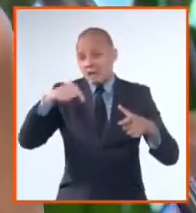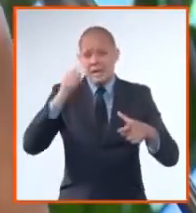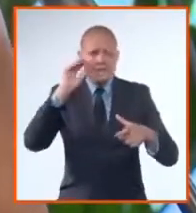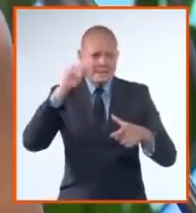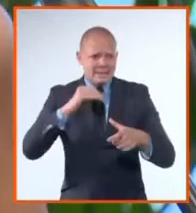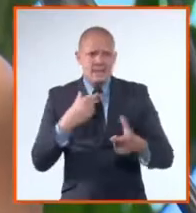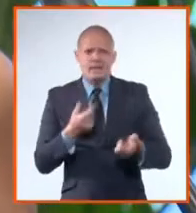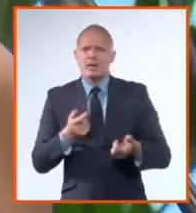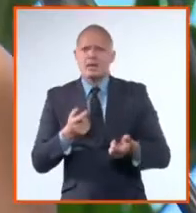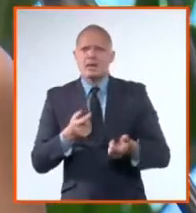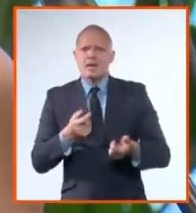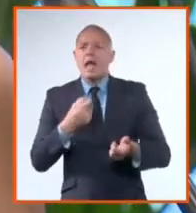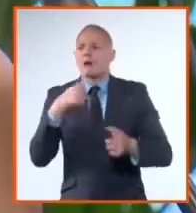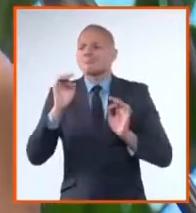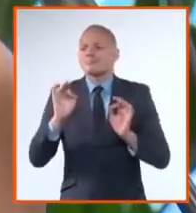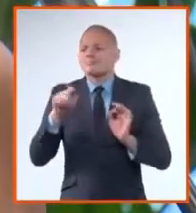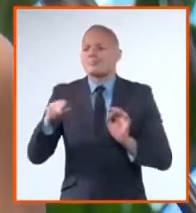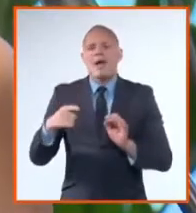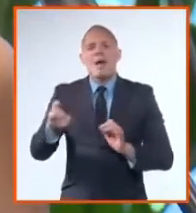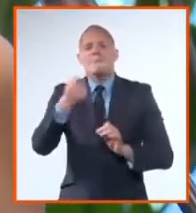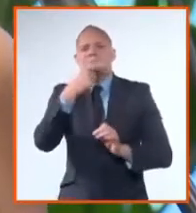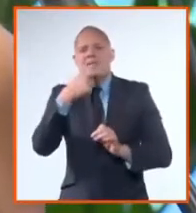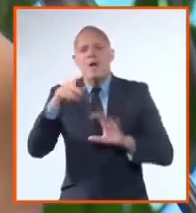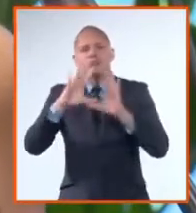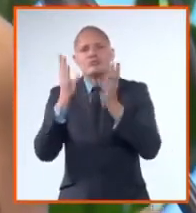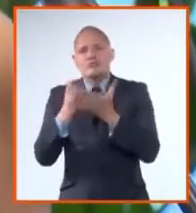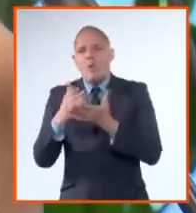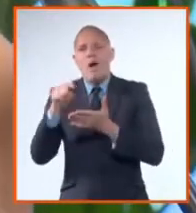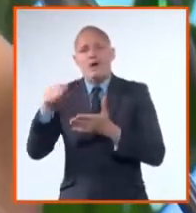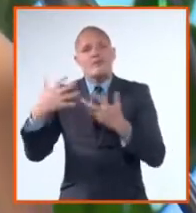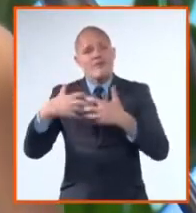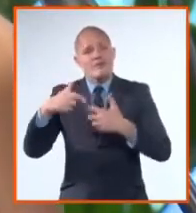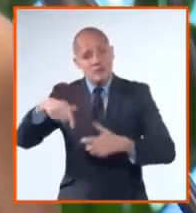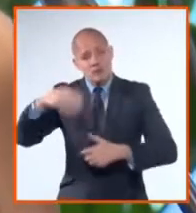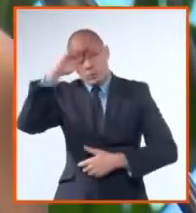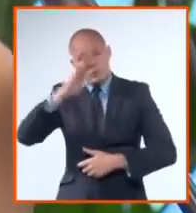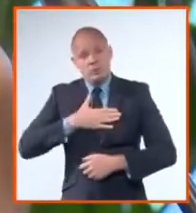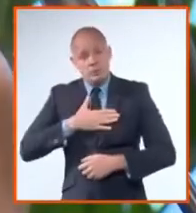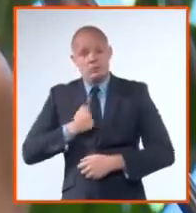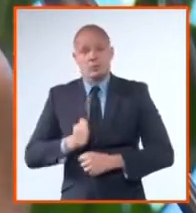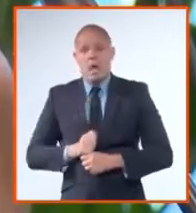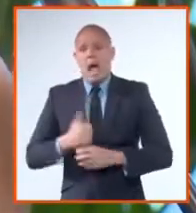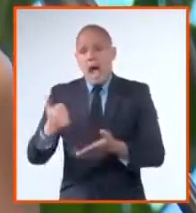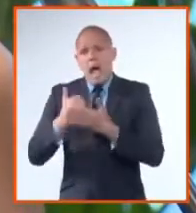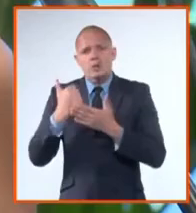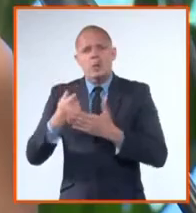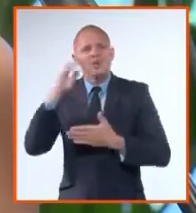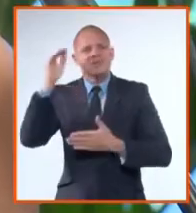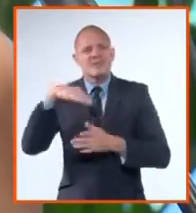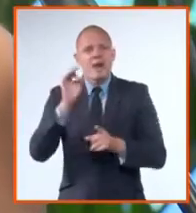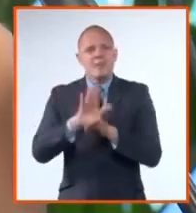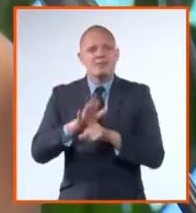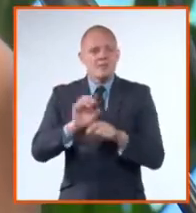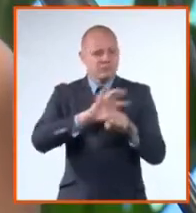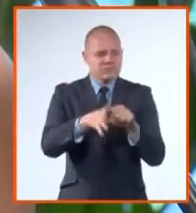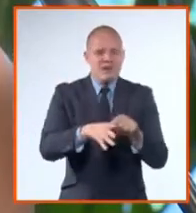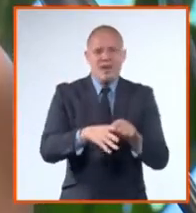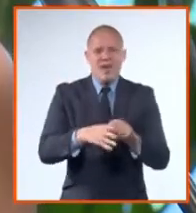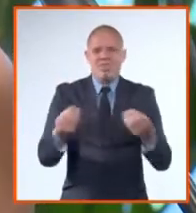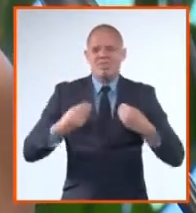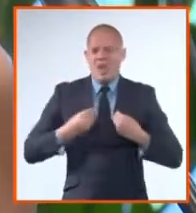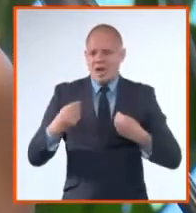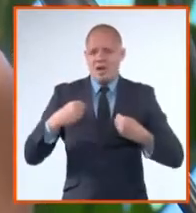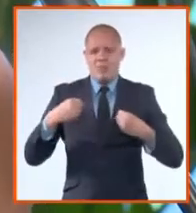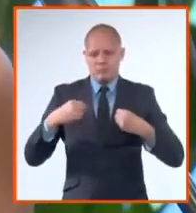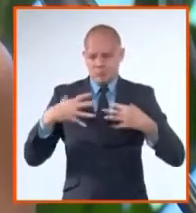la inflamación, y la inflamación es el sustento de muchas enfermedades crónicas, y por tanto hay que repensar y hay que reverdecer muchas patentes que nos va a permitir